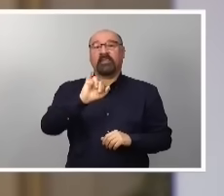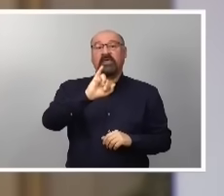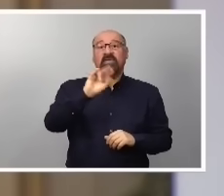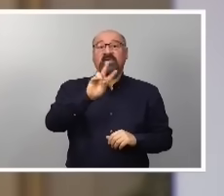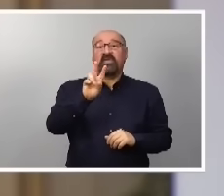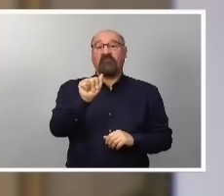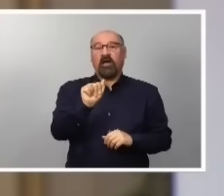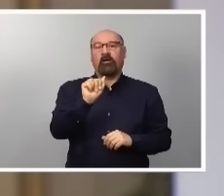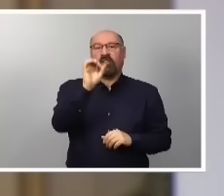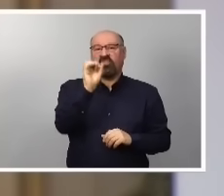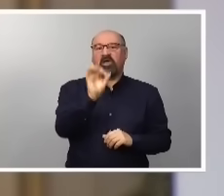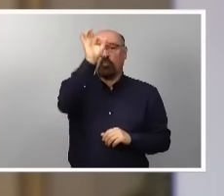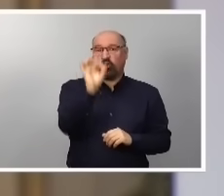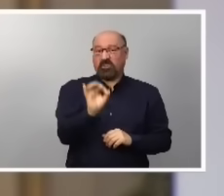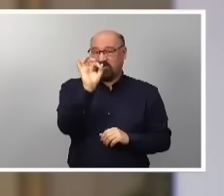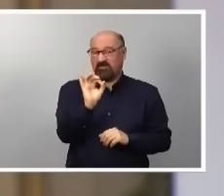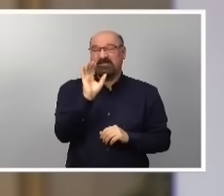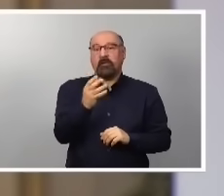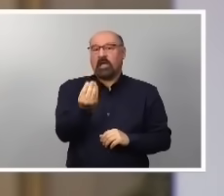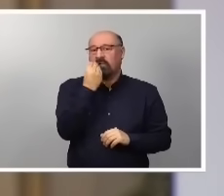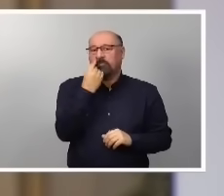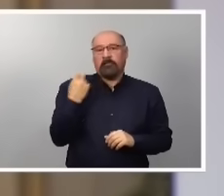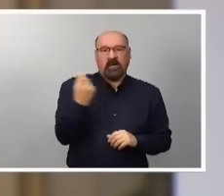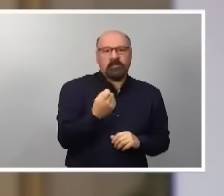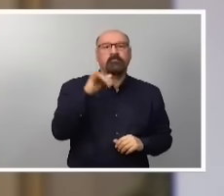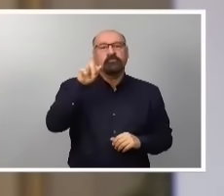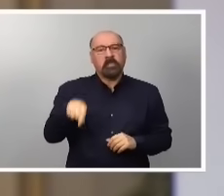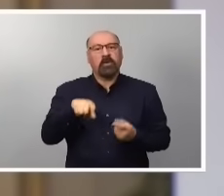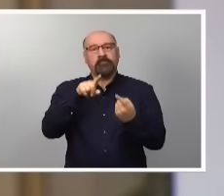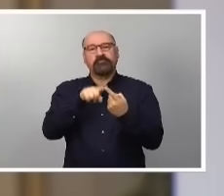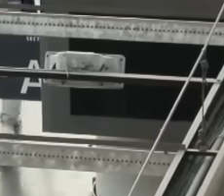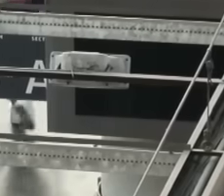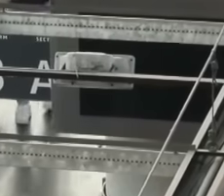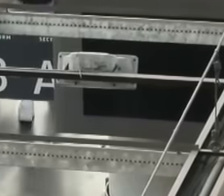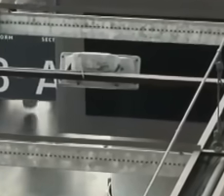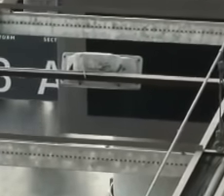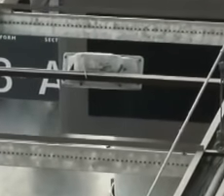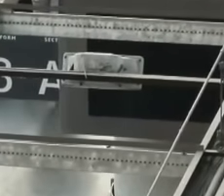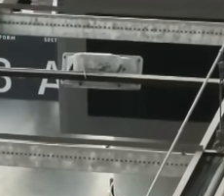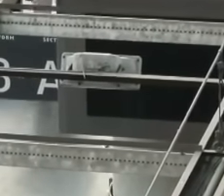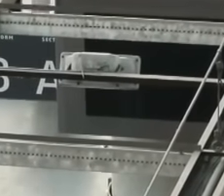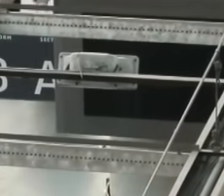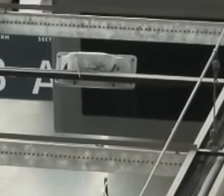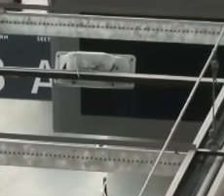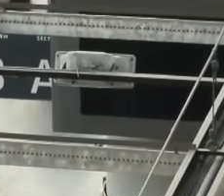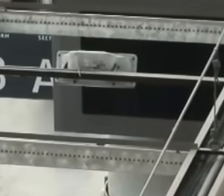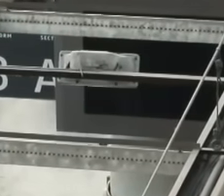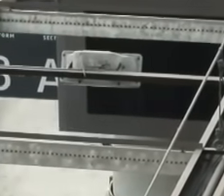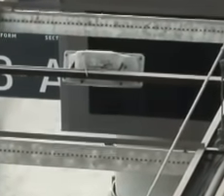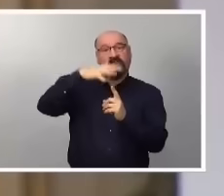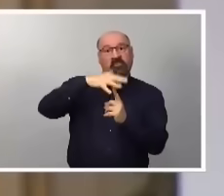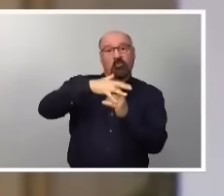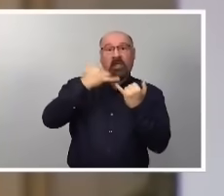básicos y al 5% de las pastas y de los aceites el gobierno mantiene las ayudas al